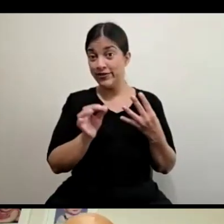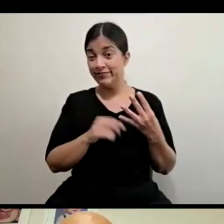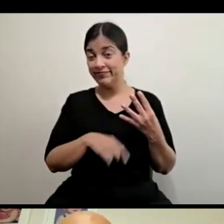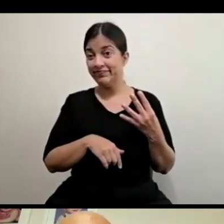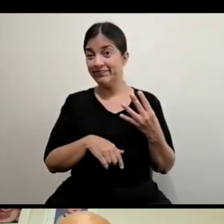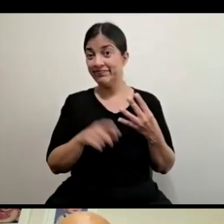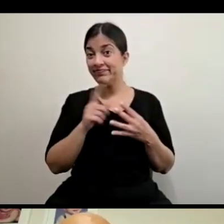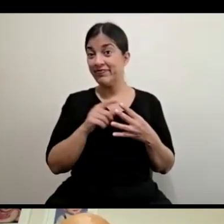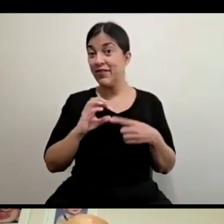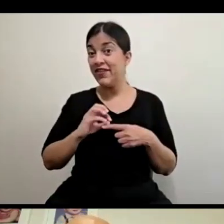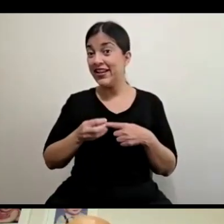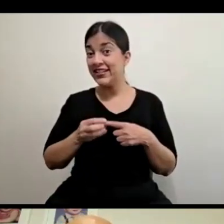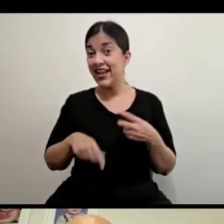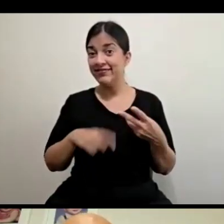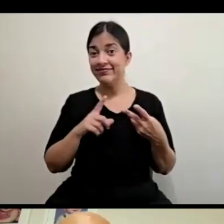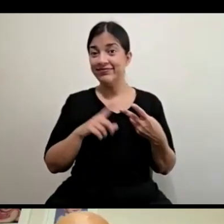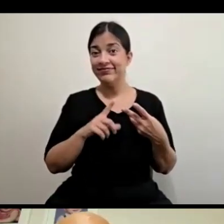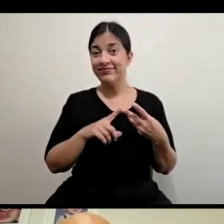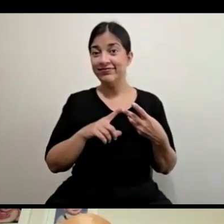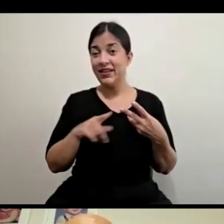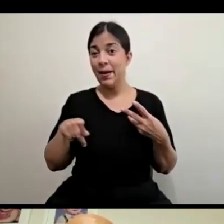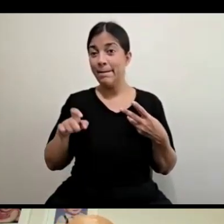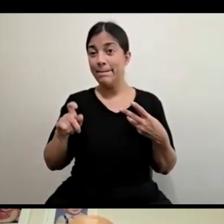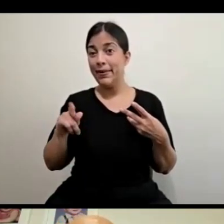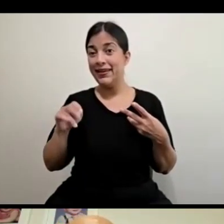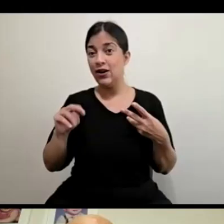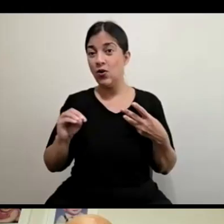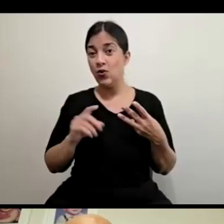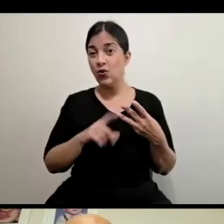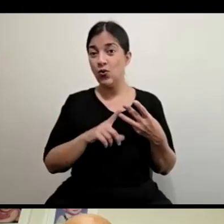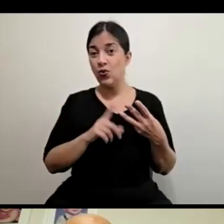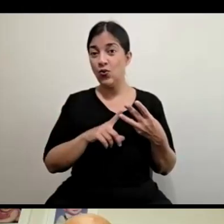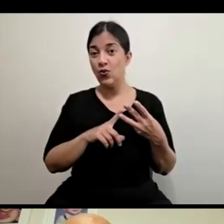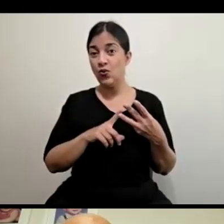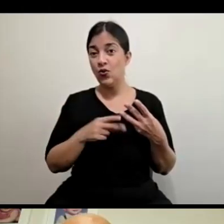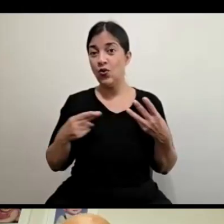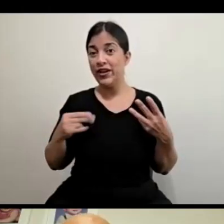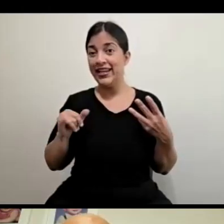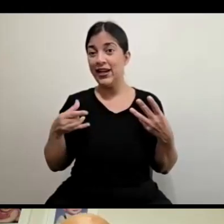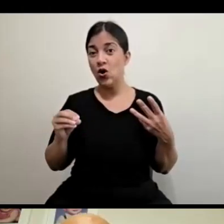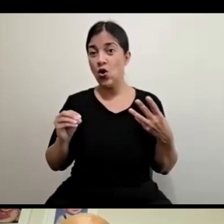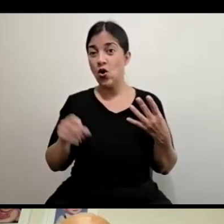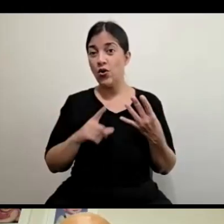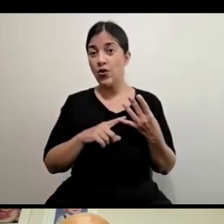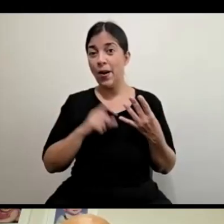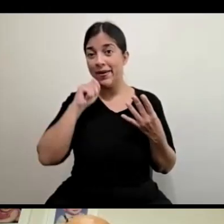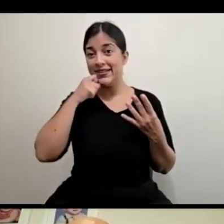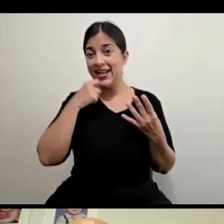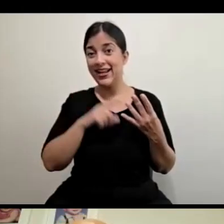la fresa, el pepino, el higo y la manzana.